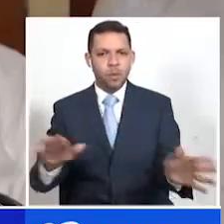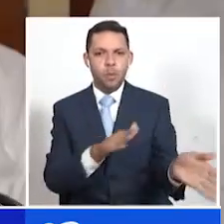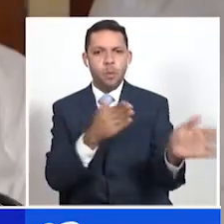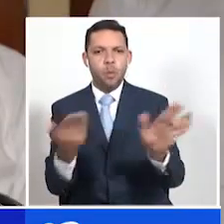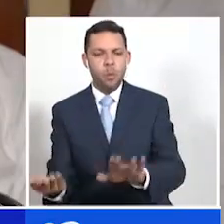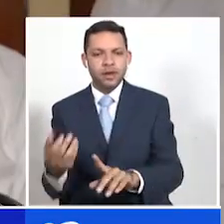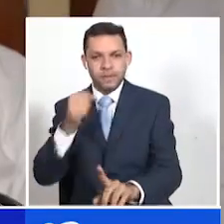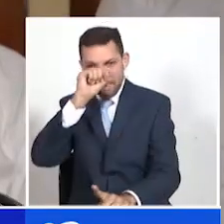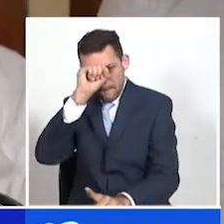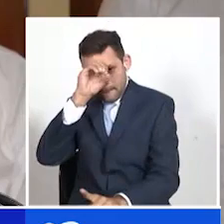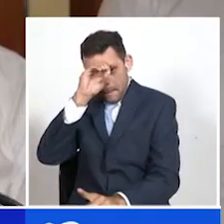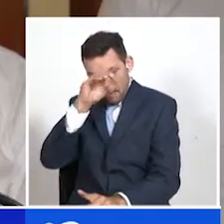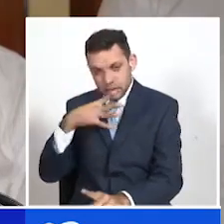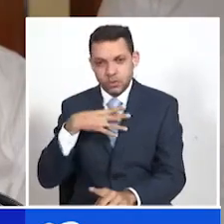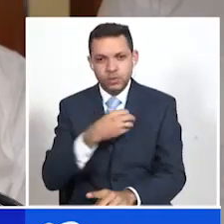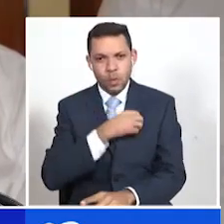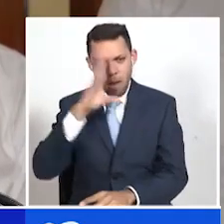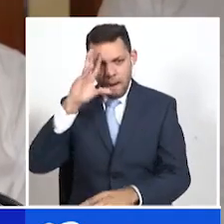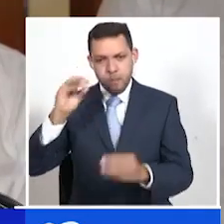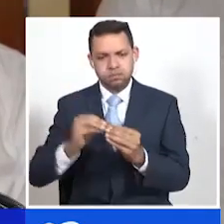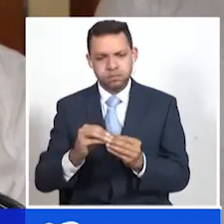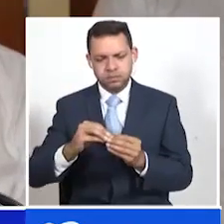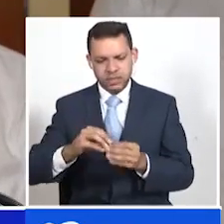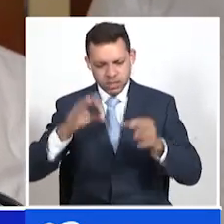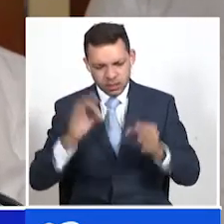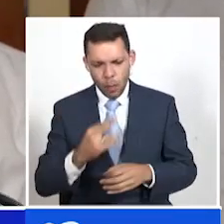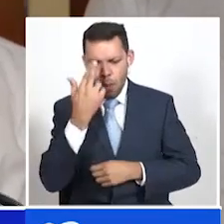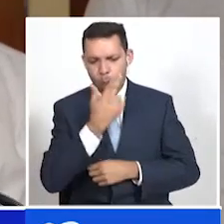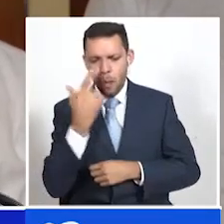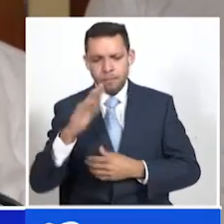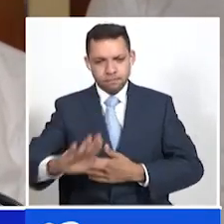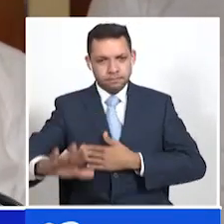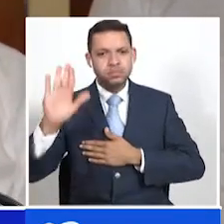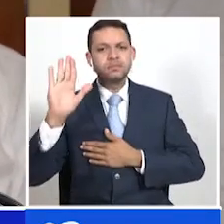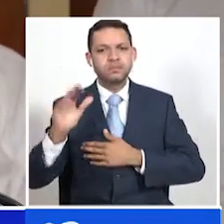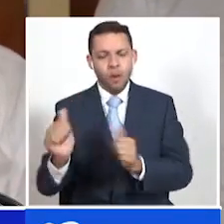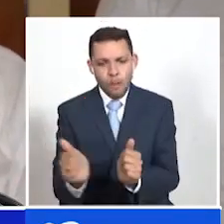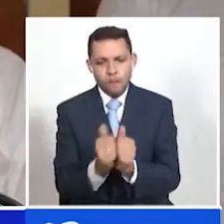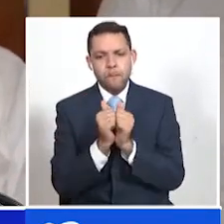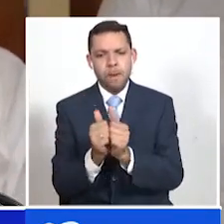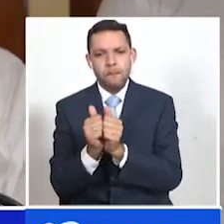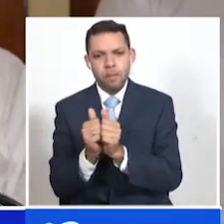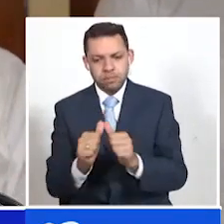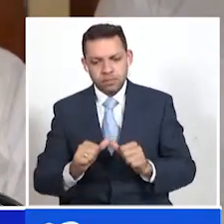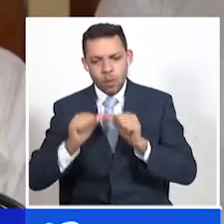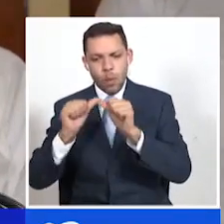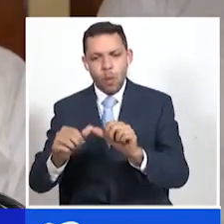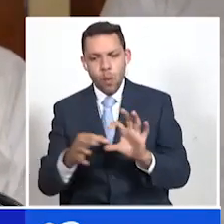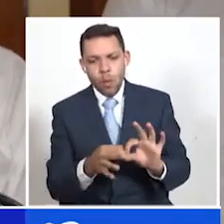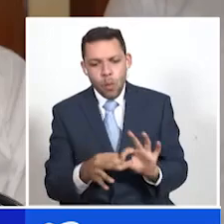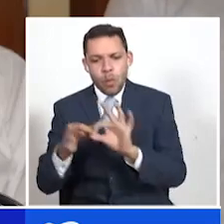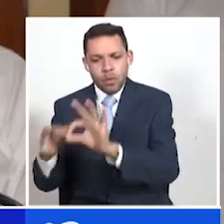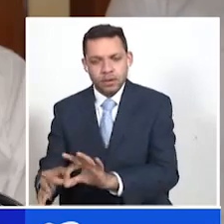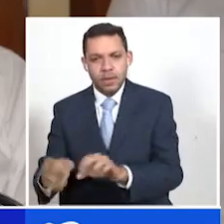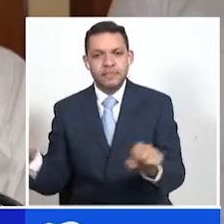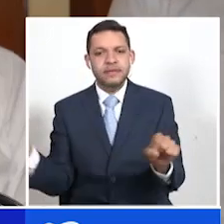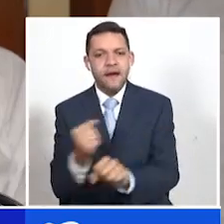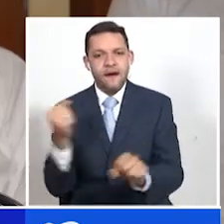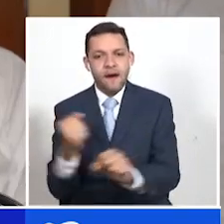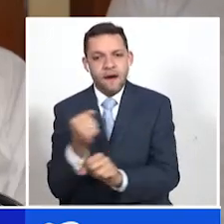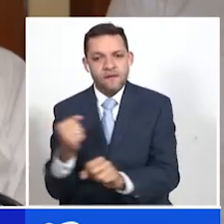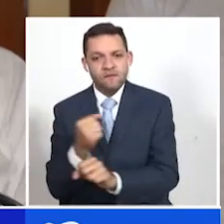por parte del Gobierno Nacional y el Ministerio de Minas y Energía en darle el acompañamiento a los pequeños mineros que